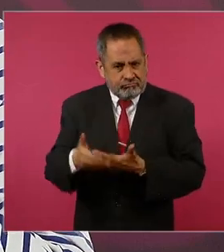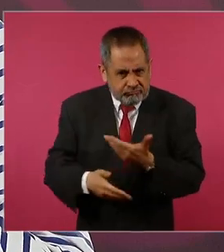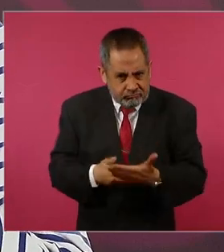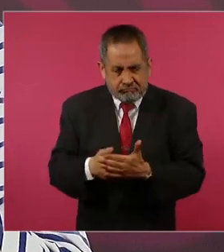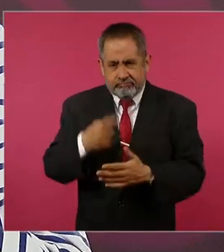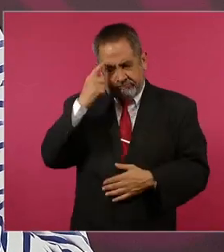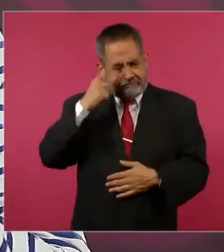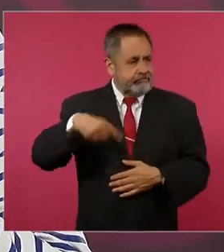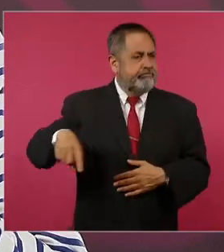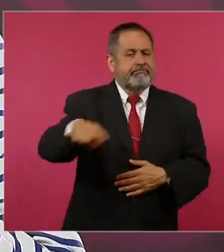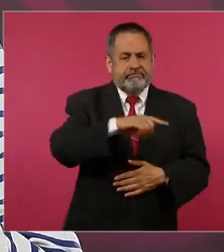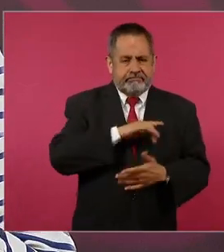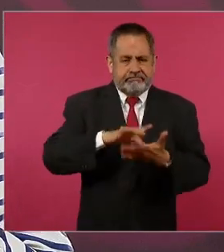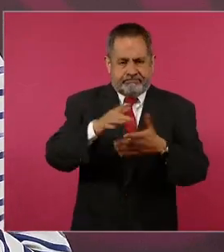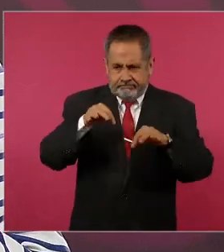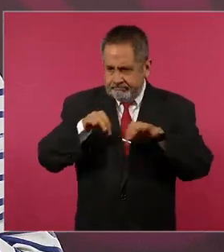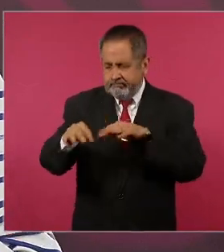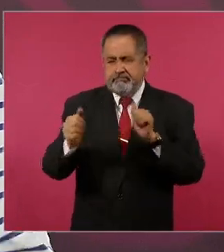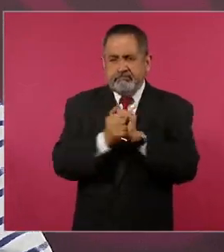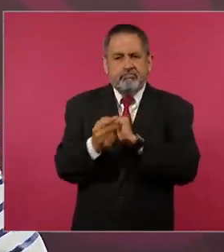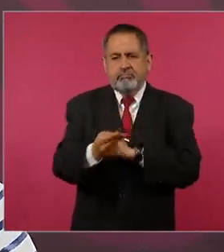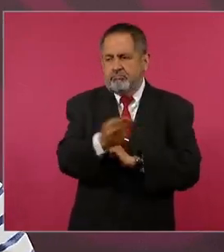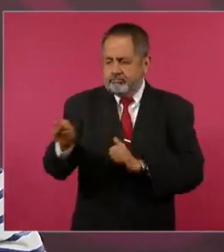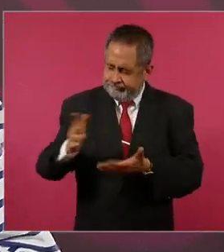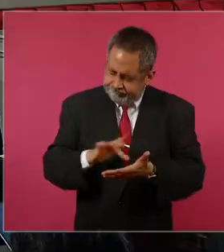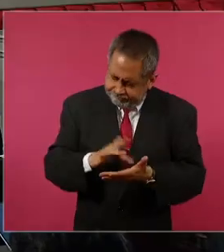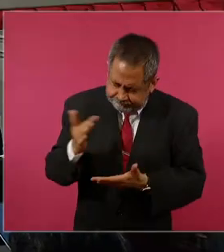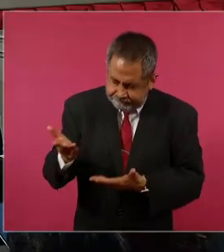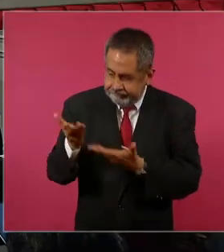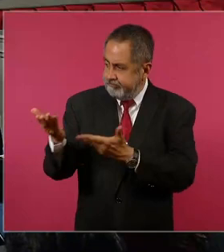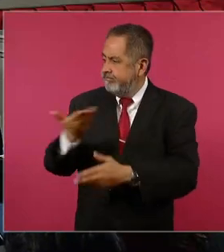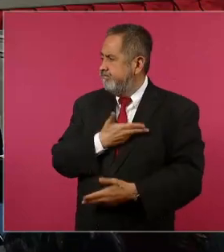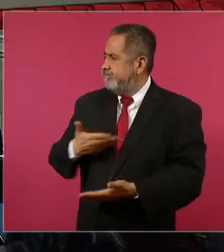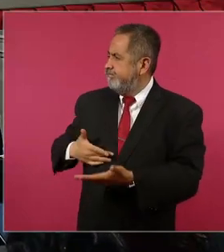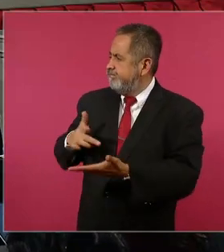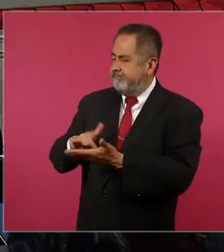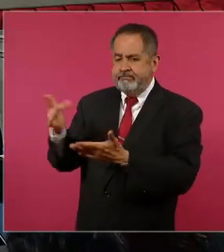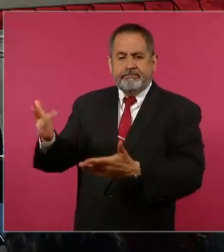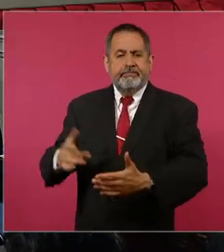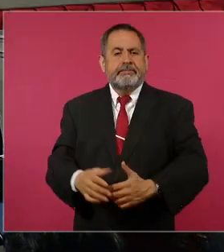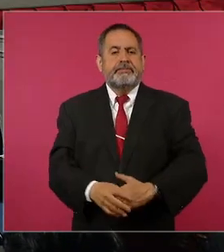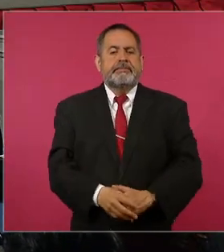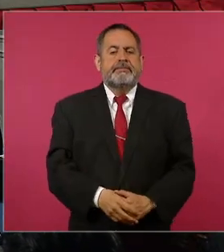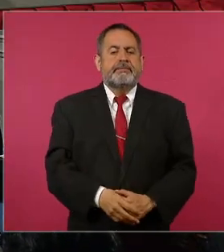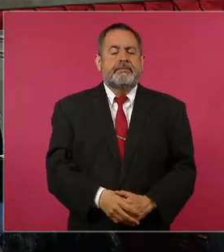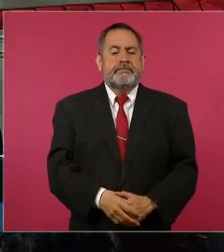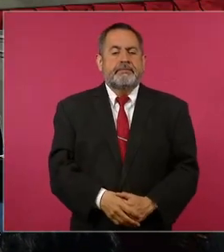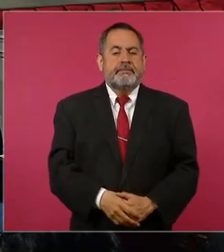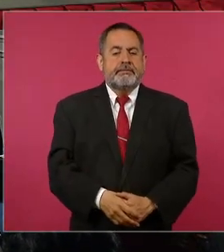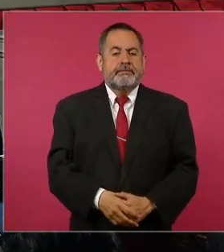muchas gracias que nos permiten trabajar para ustedes. Gracias, presidente.